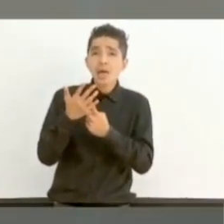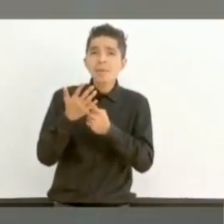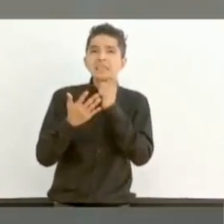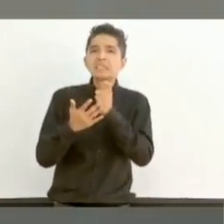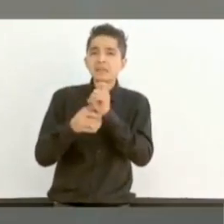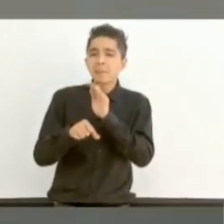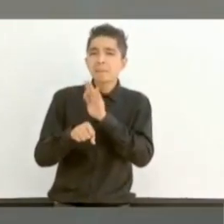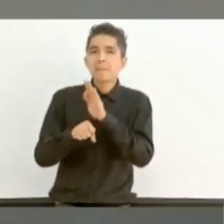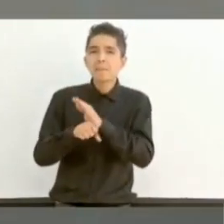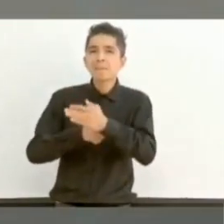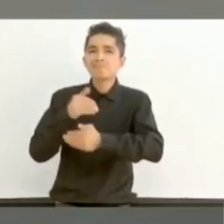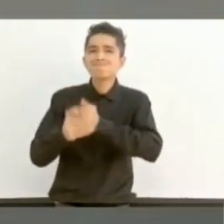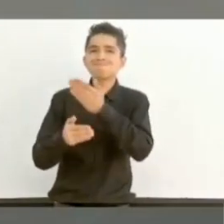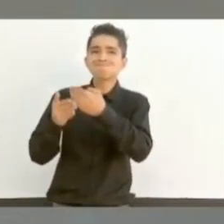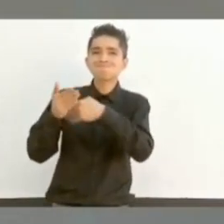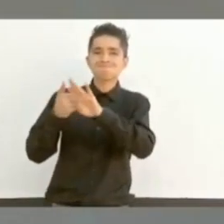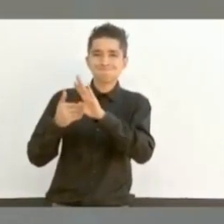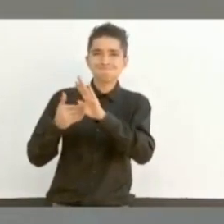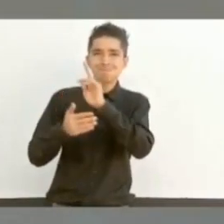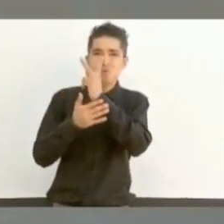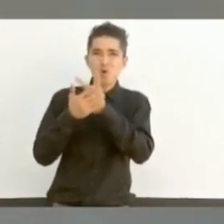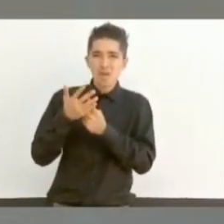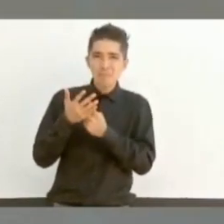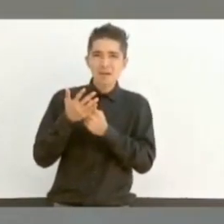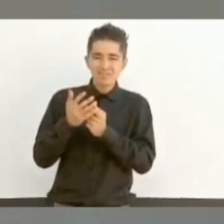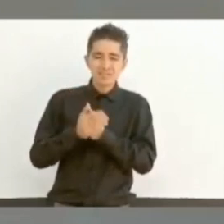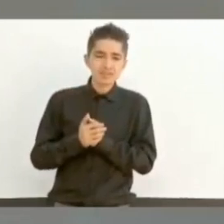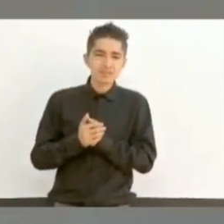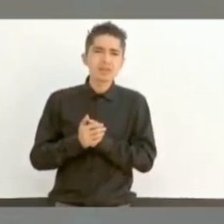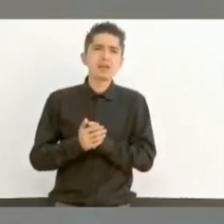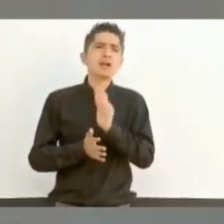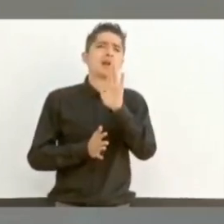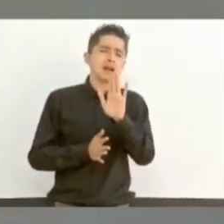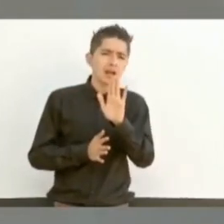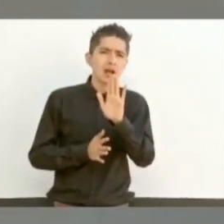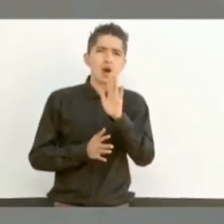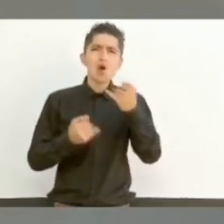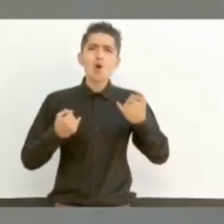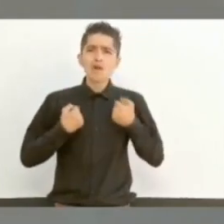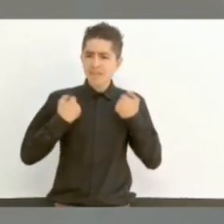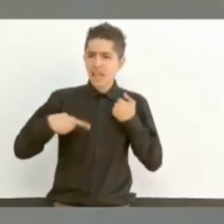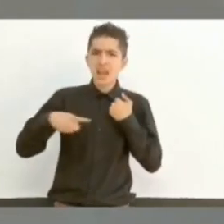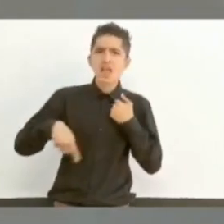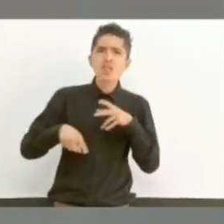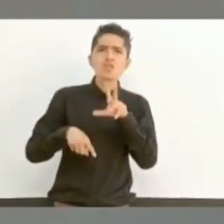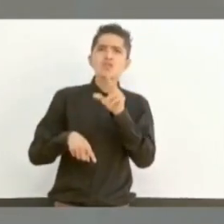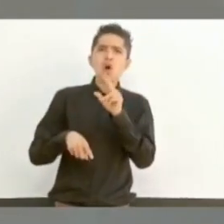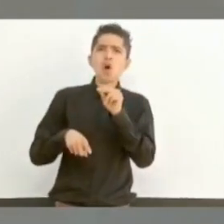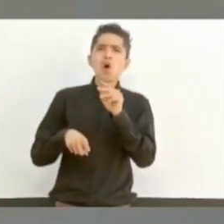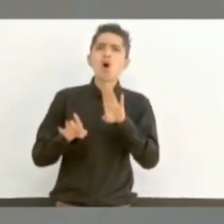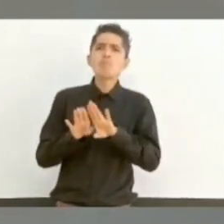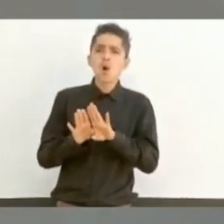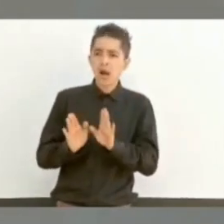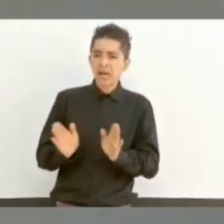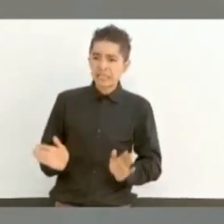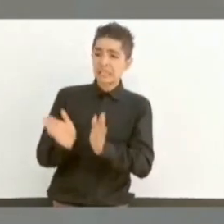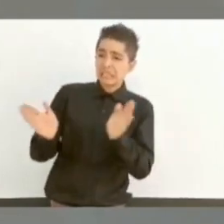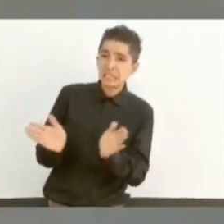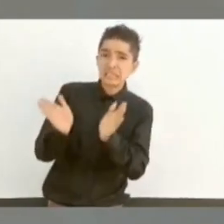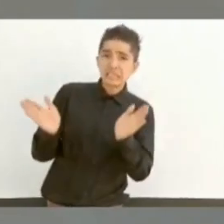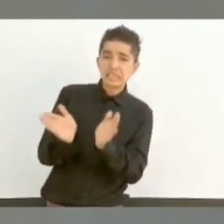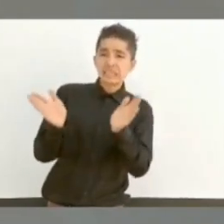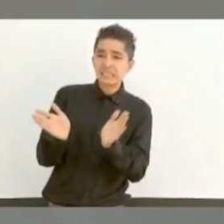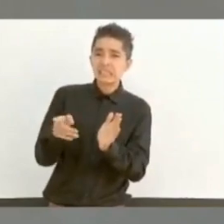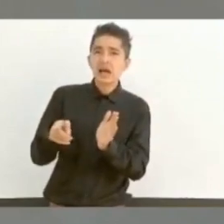bienestar, que, repito, los jóvenes no sean empujados para tomar